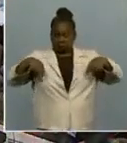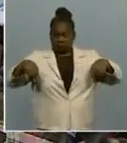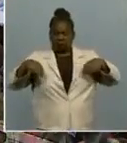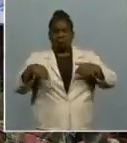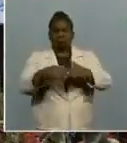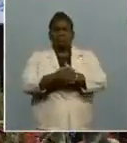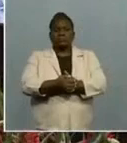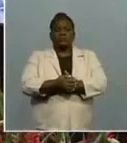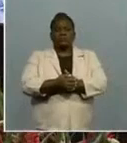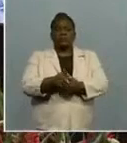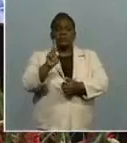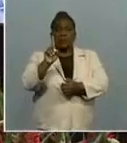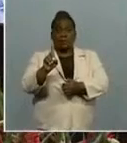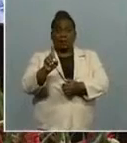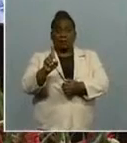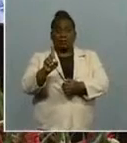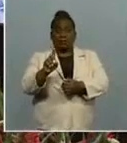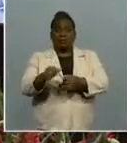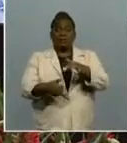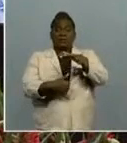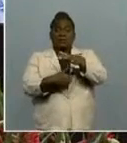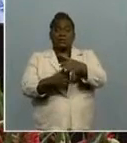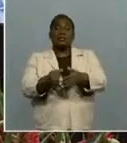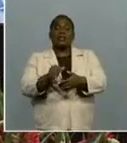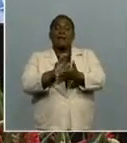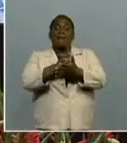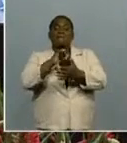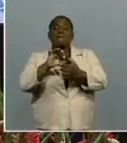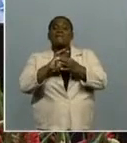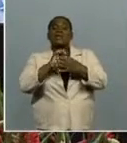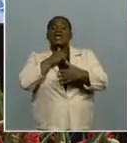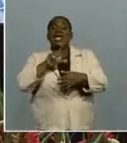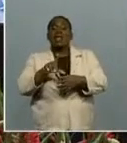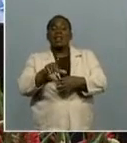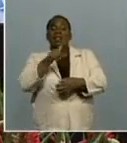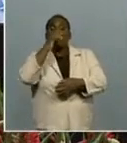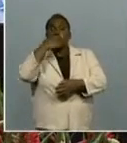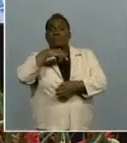primero miguel díaz-canel bermúdez